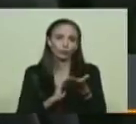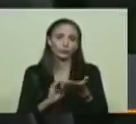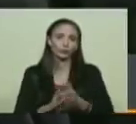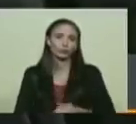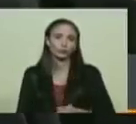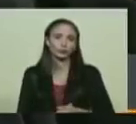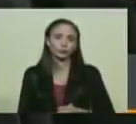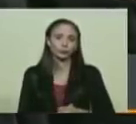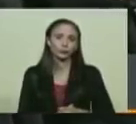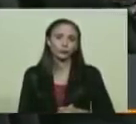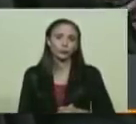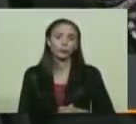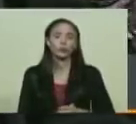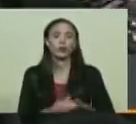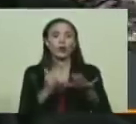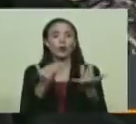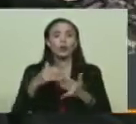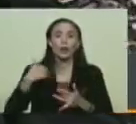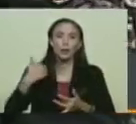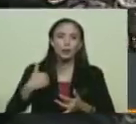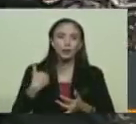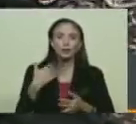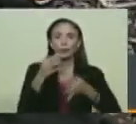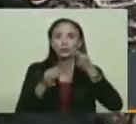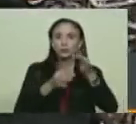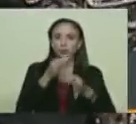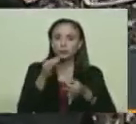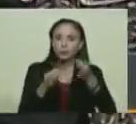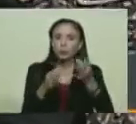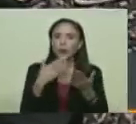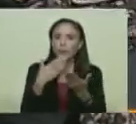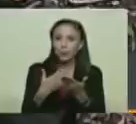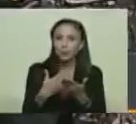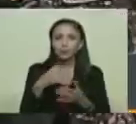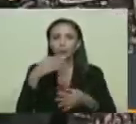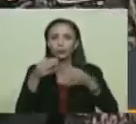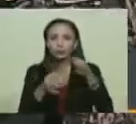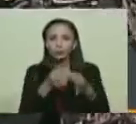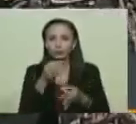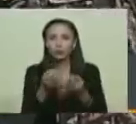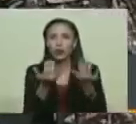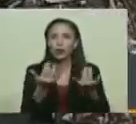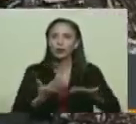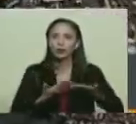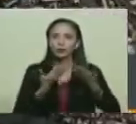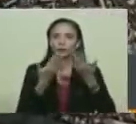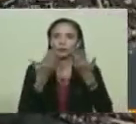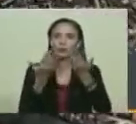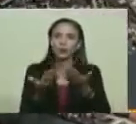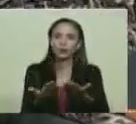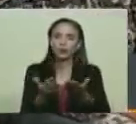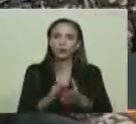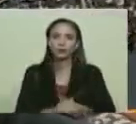aprovechar mis palabras, mi comandante en jefe, con su permiso, de hacer la entrega a la doctora Cilia Flores,